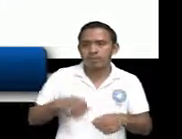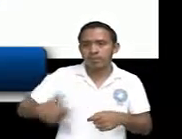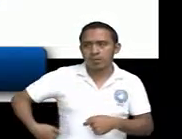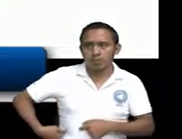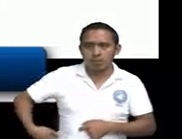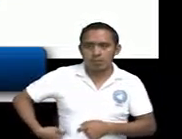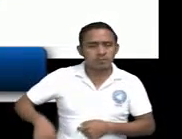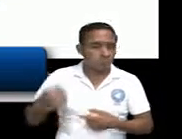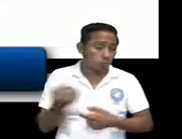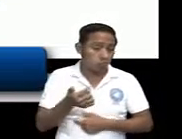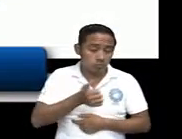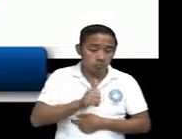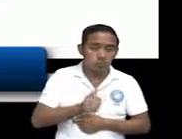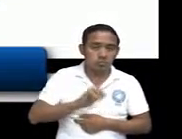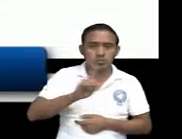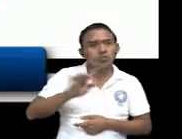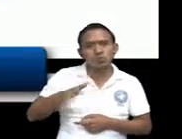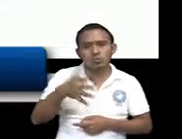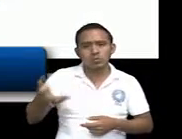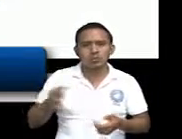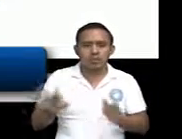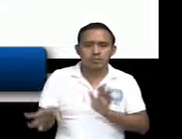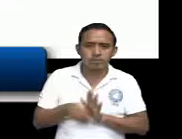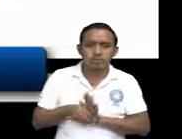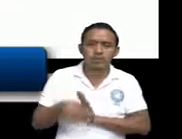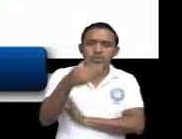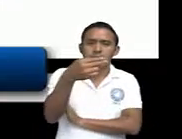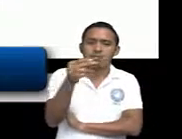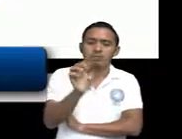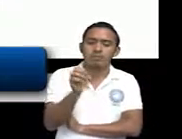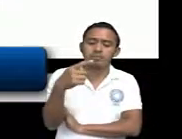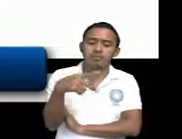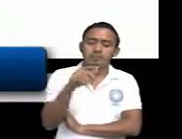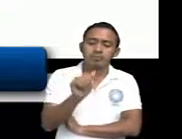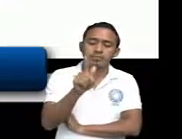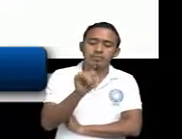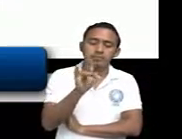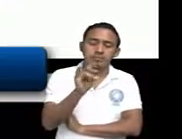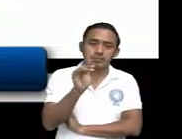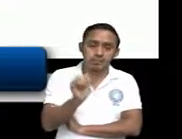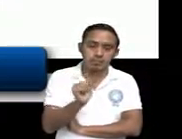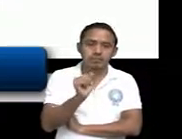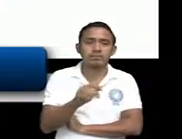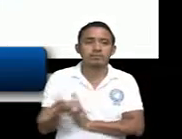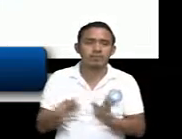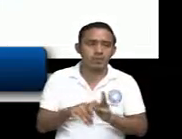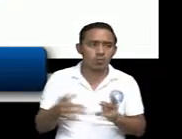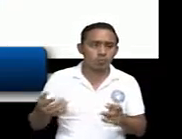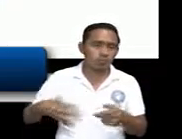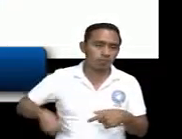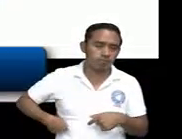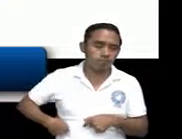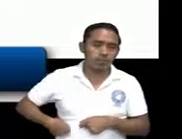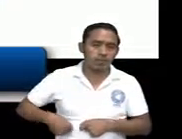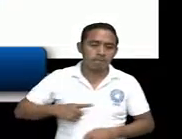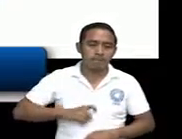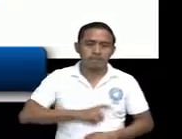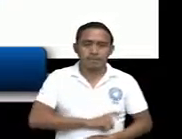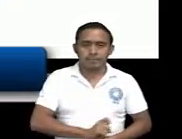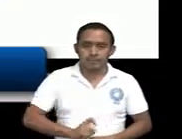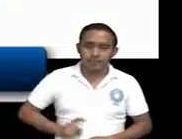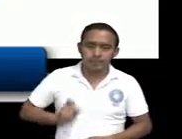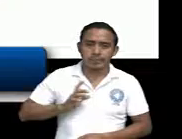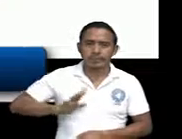no solo el alcohol, las infecciones, por ejemplo, la hepatitis, algunas infecciones parasitarias, especialmente en nuestros países, pues que